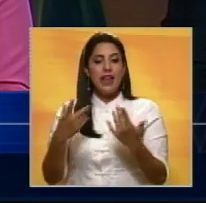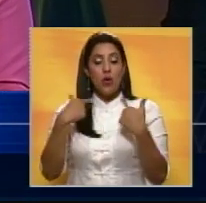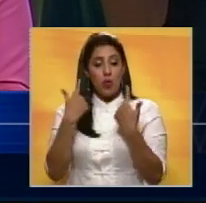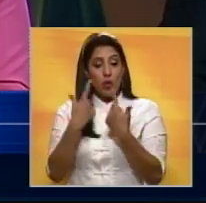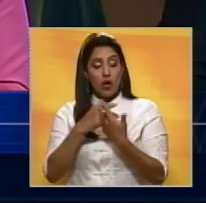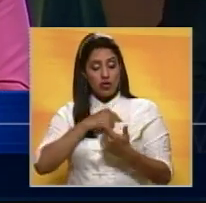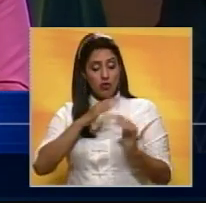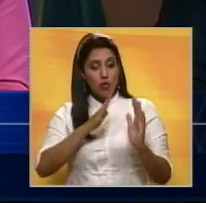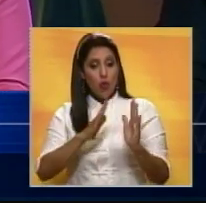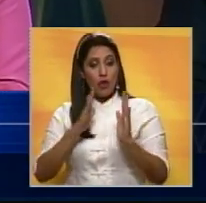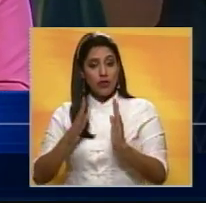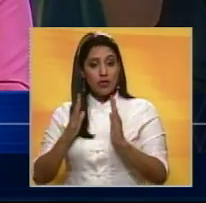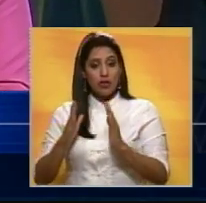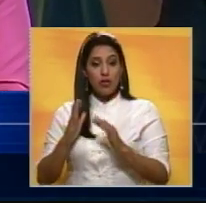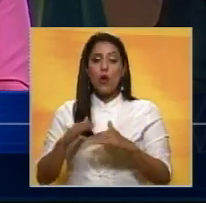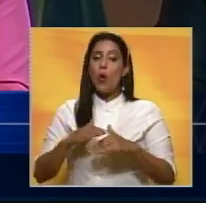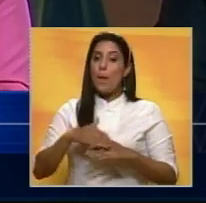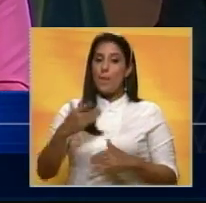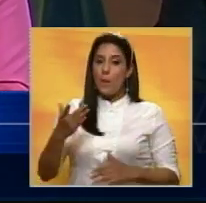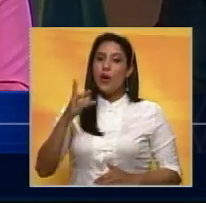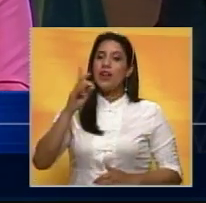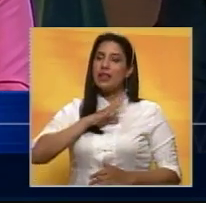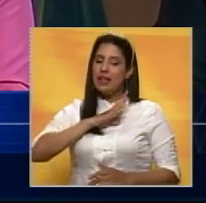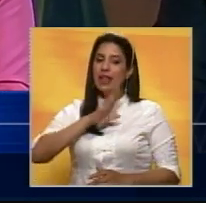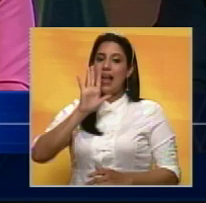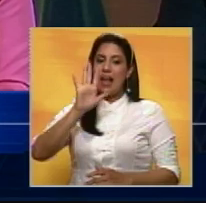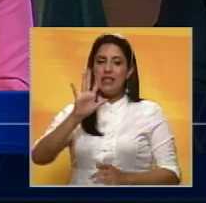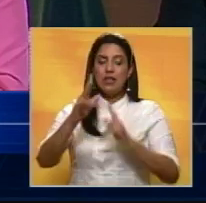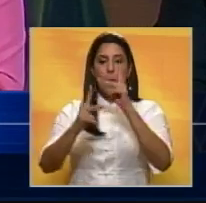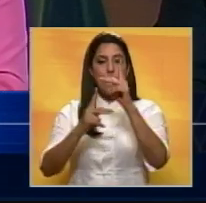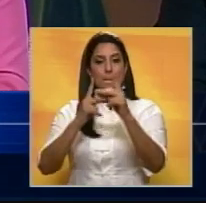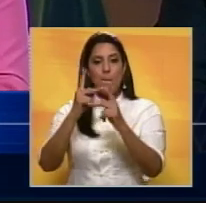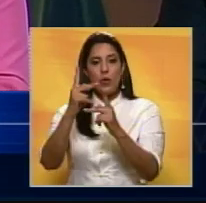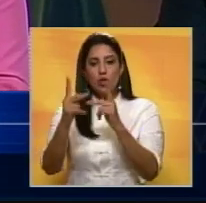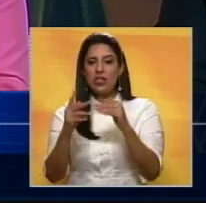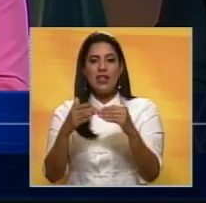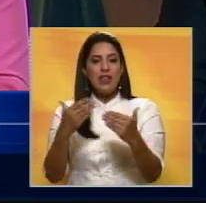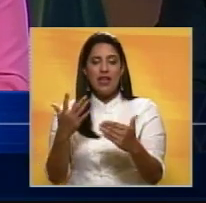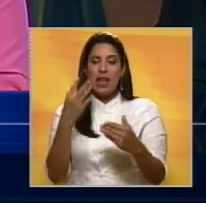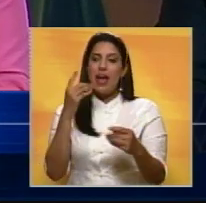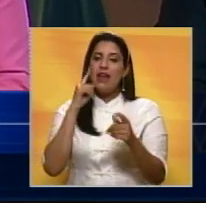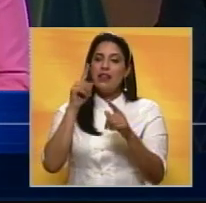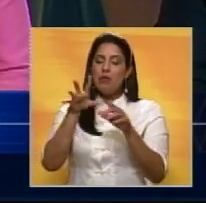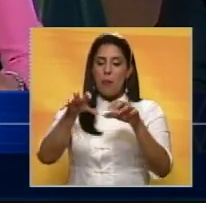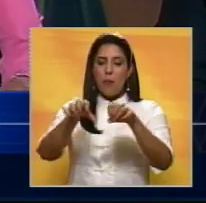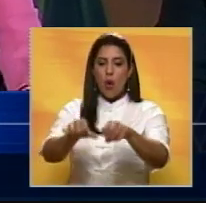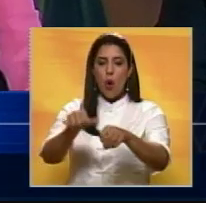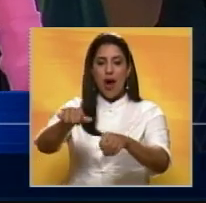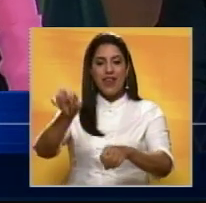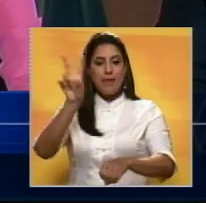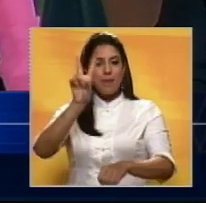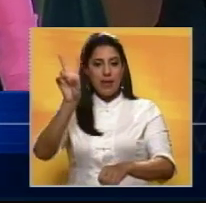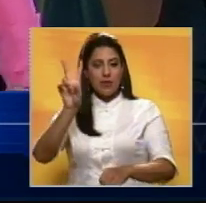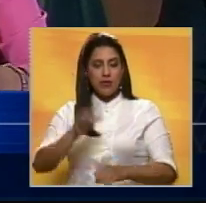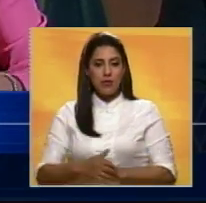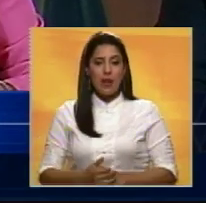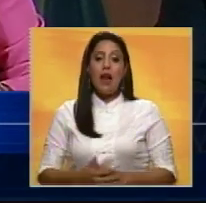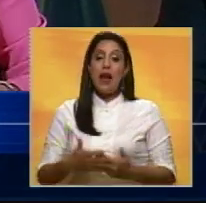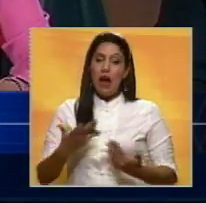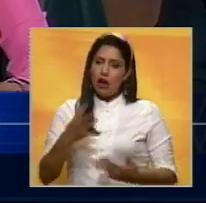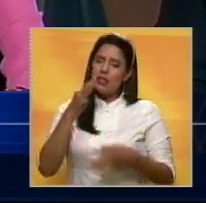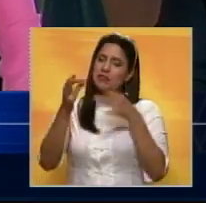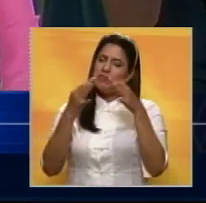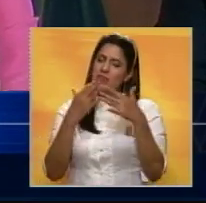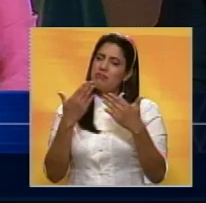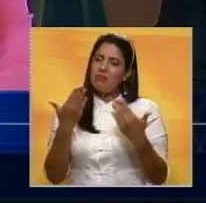seno de esta organización, justamente cuando se venía dando un proceso que procura la intervención de nuestra patria. Y lo